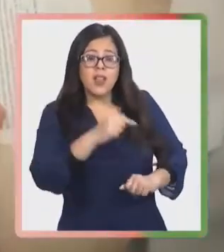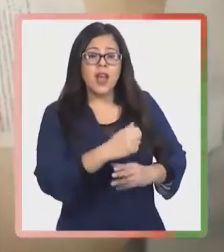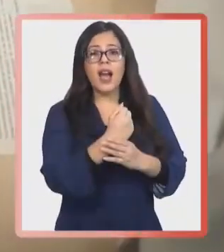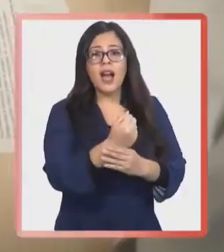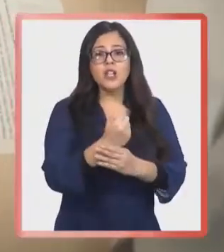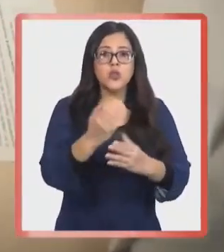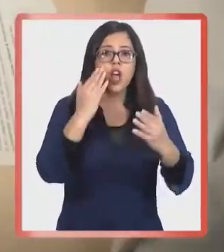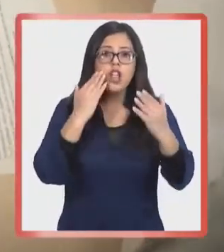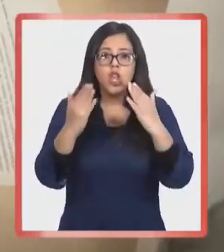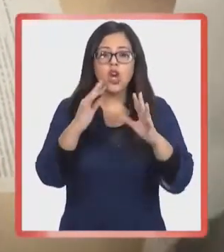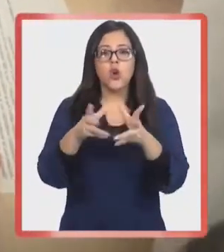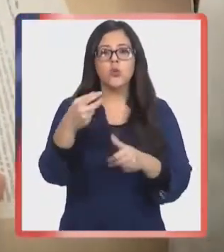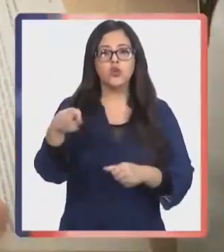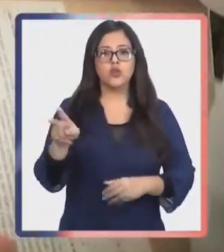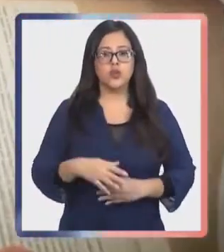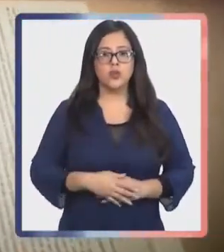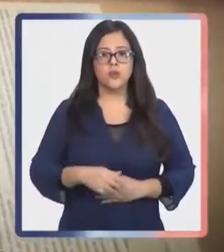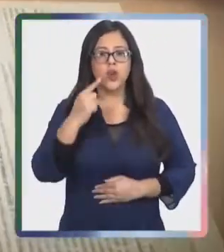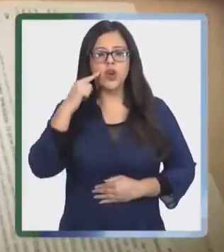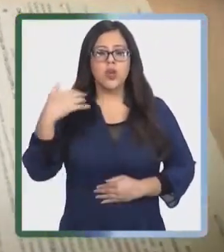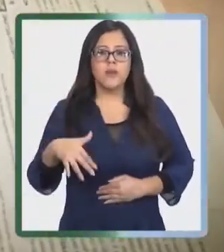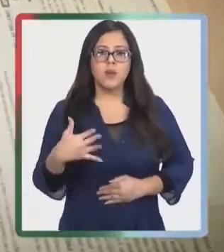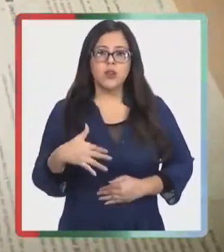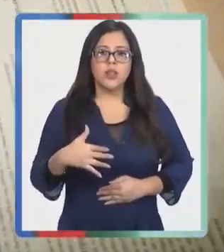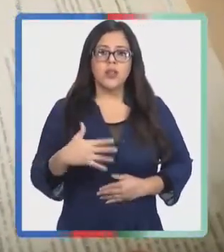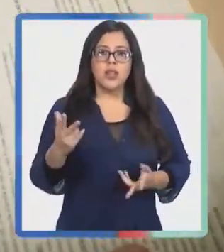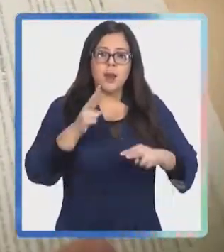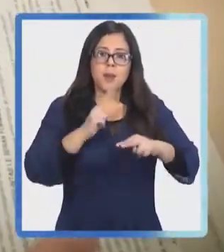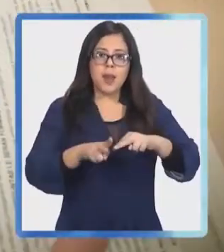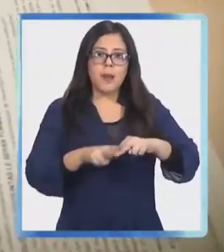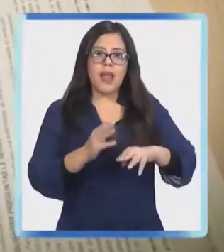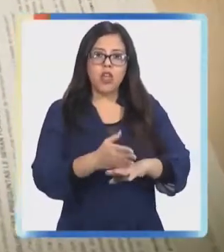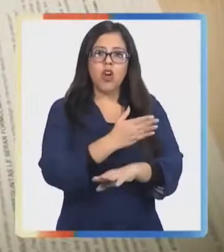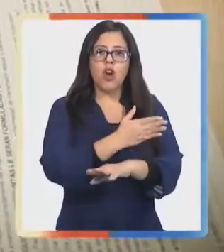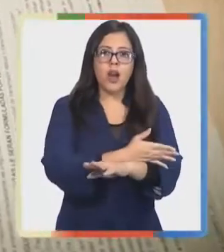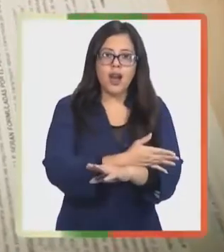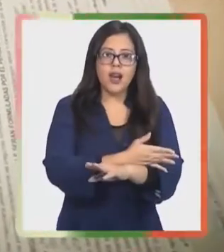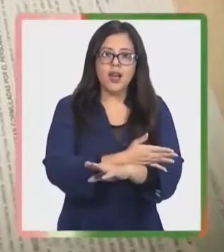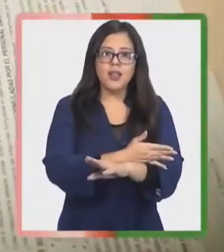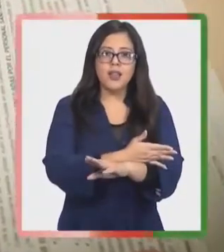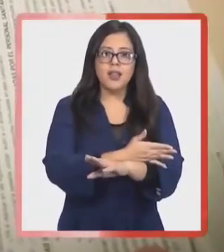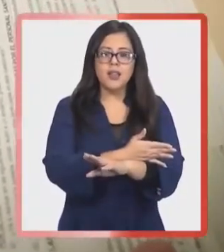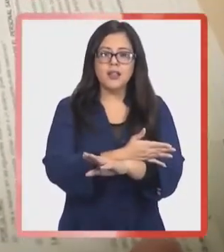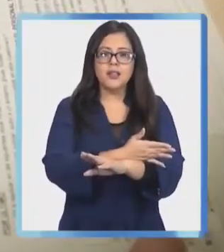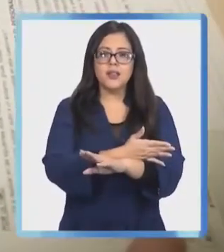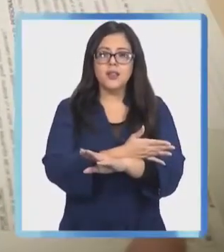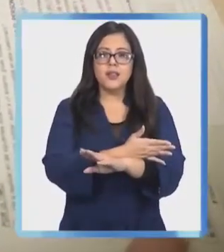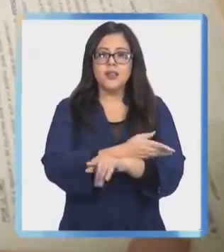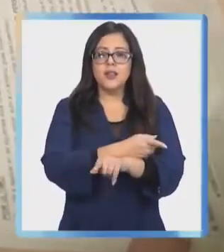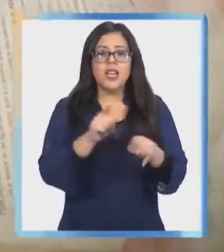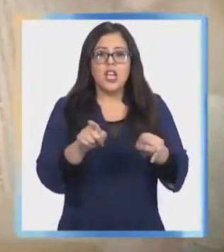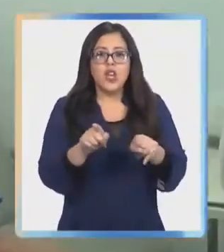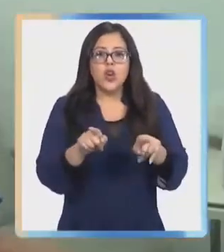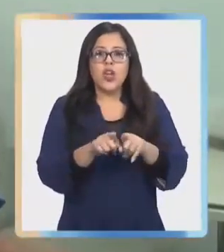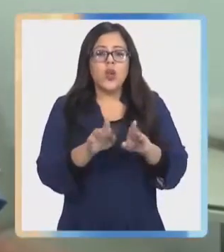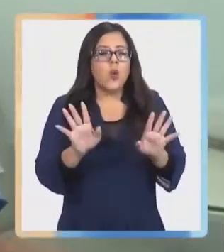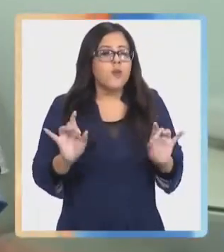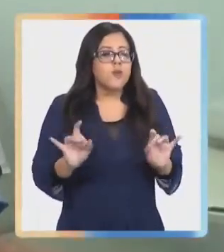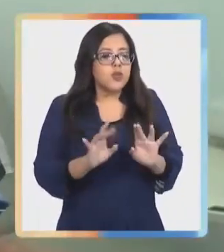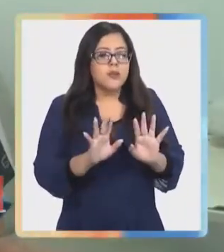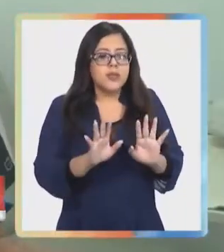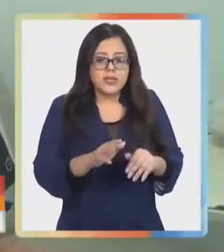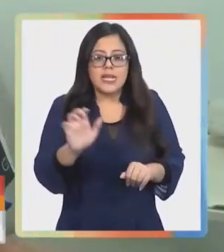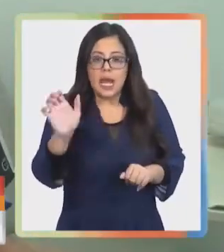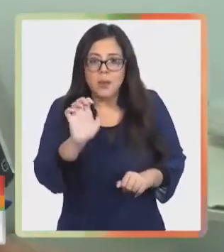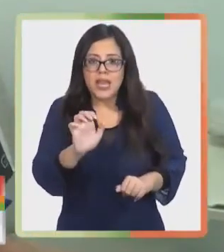se acerquen y colaboren donando con su grupo. Lo importante es estar preparados, ¿ya? No estar